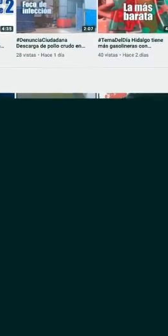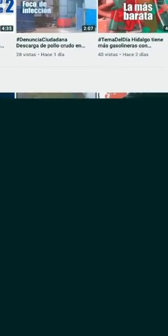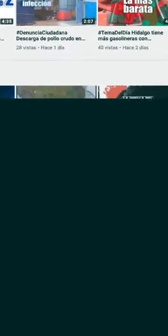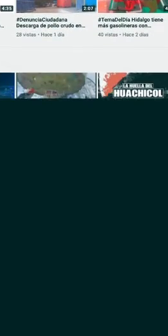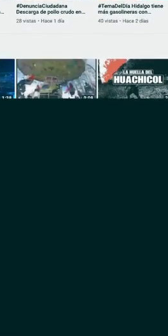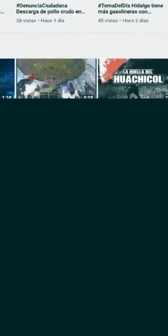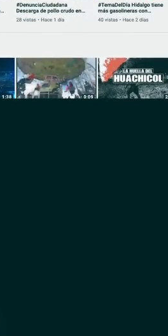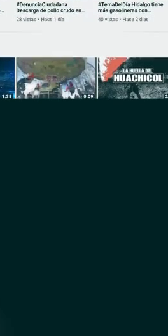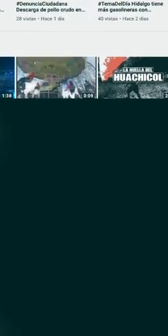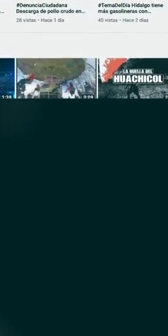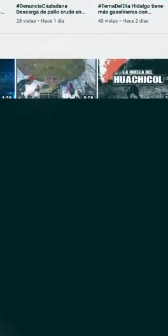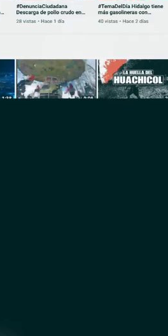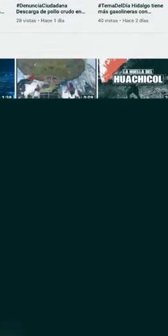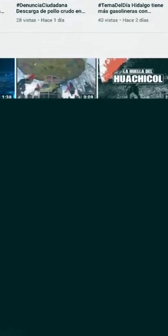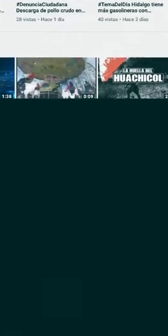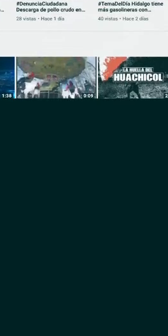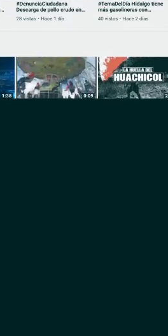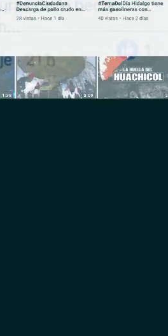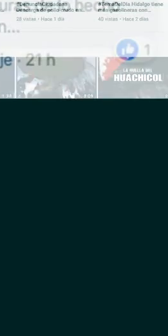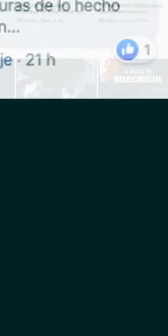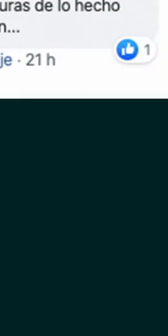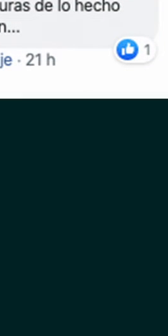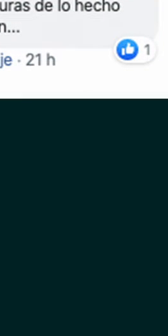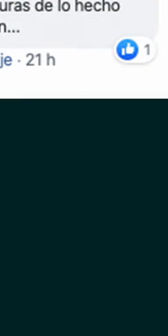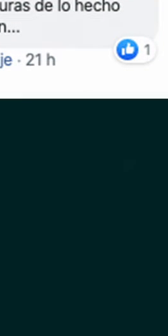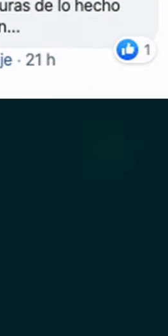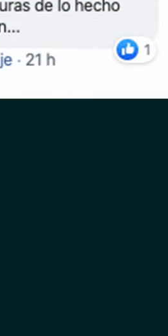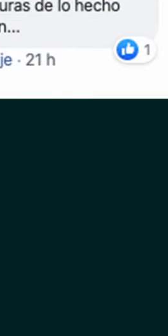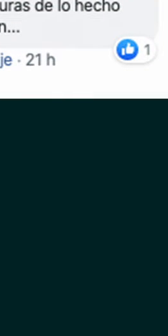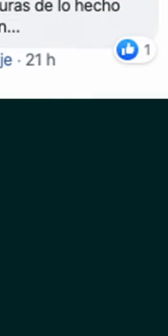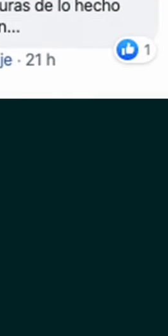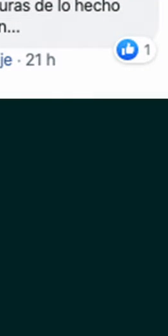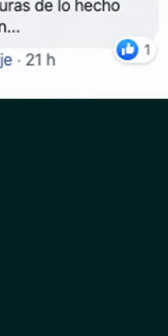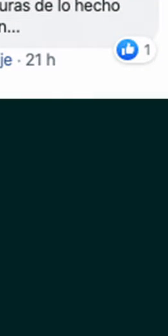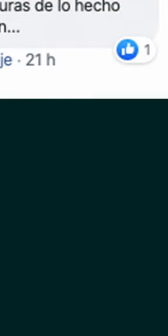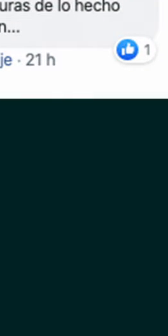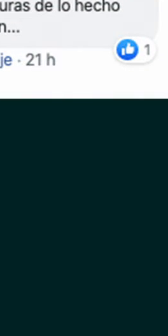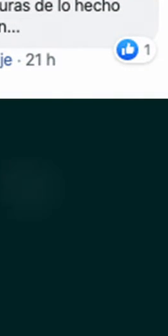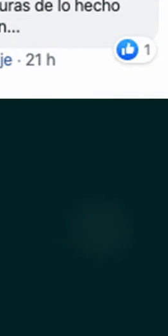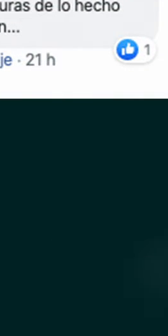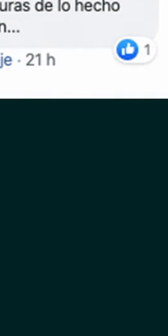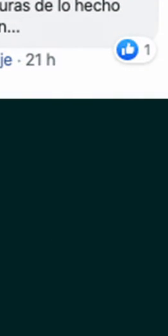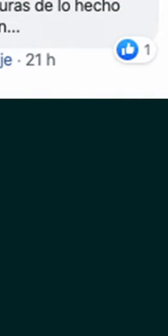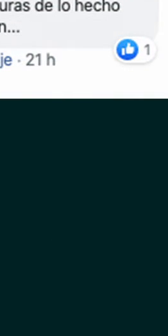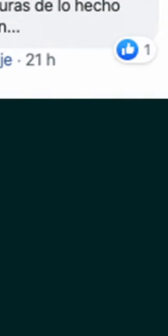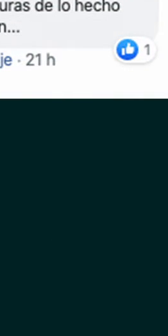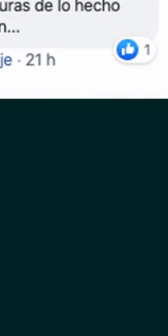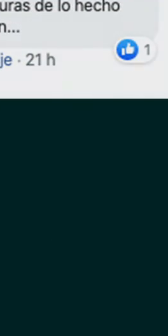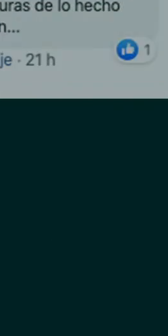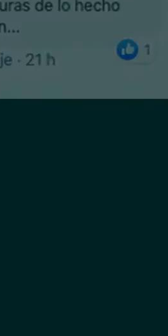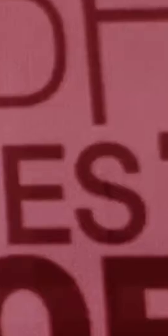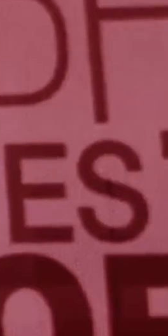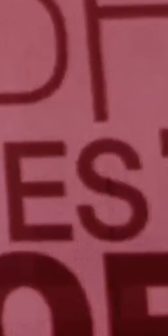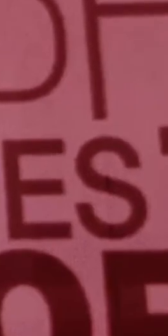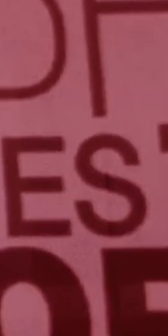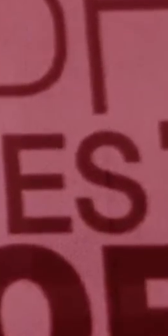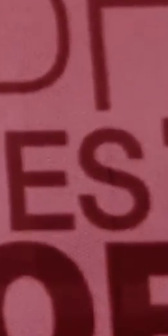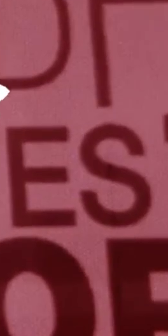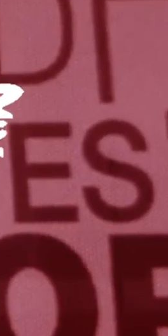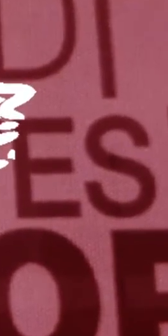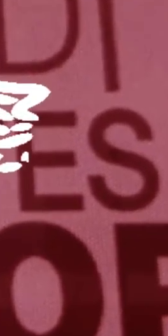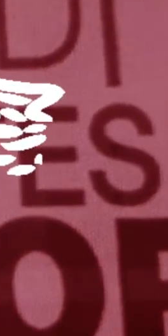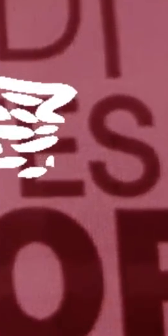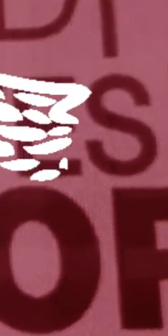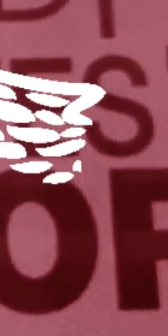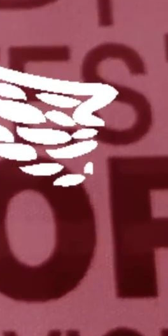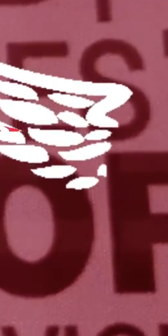de YouTube Independiente de Hidalgo, así como que nos digas tu opinión en los comentarios. Yo soy Lidia López, hasta la próxima. Te